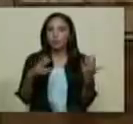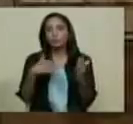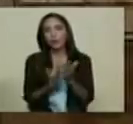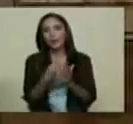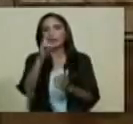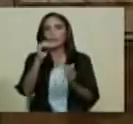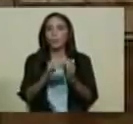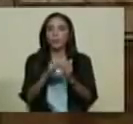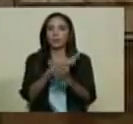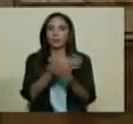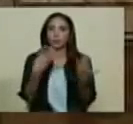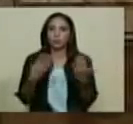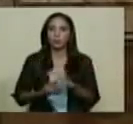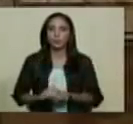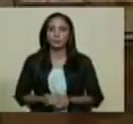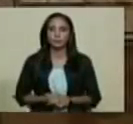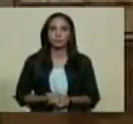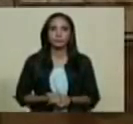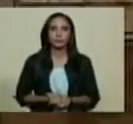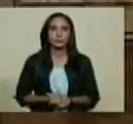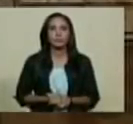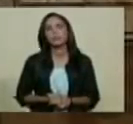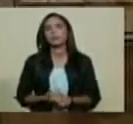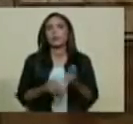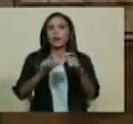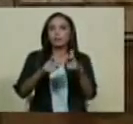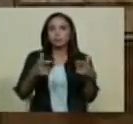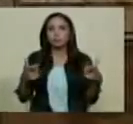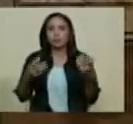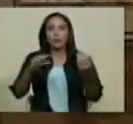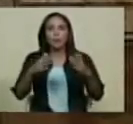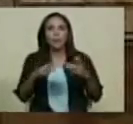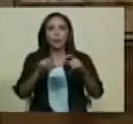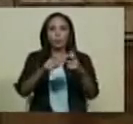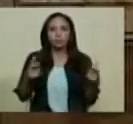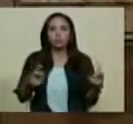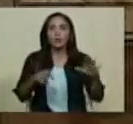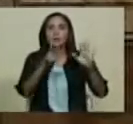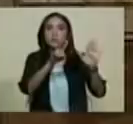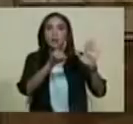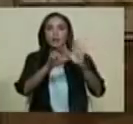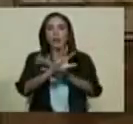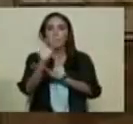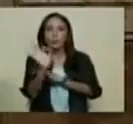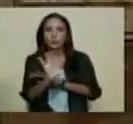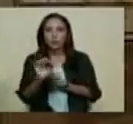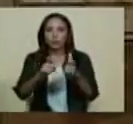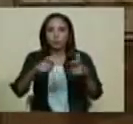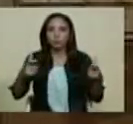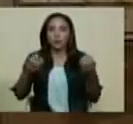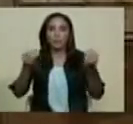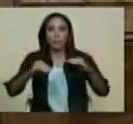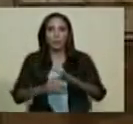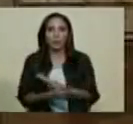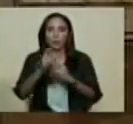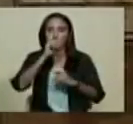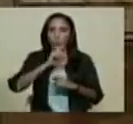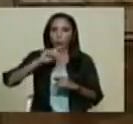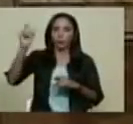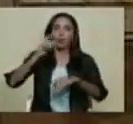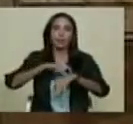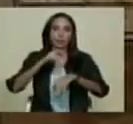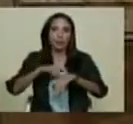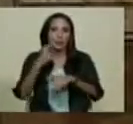2018-2019, con un incremento de la matrícula escolar del 7%, pudiéramos decir récord el tiempo